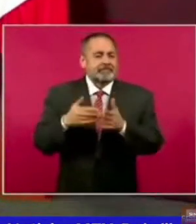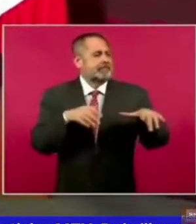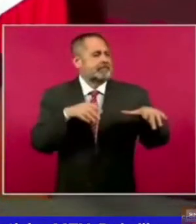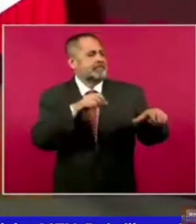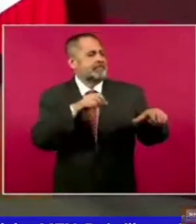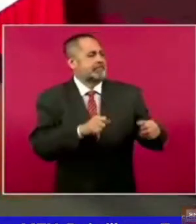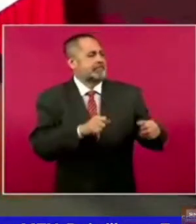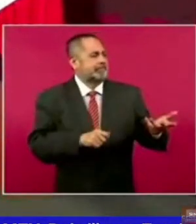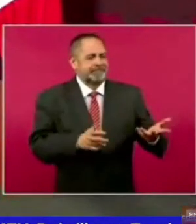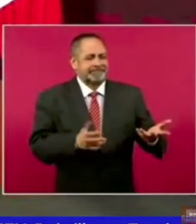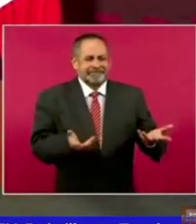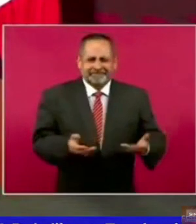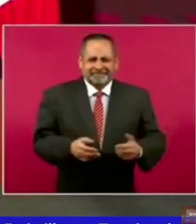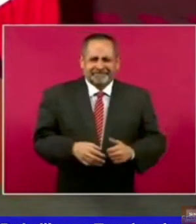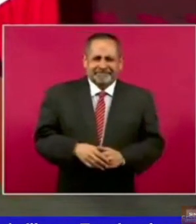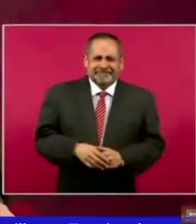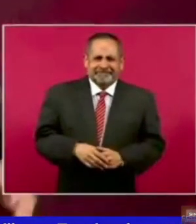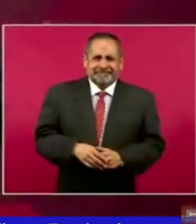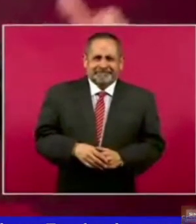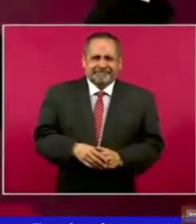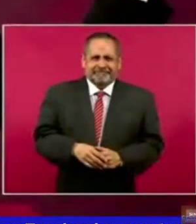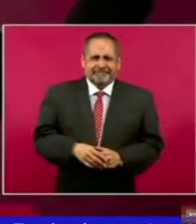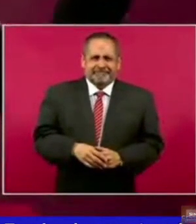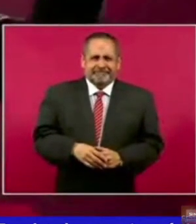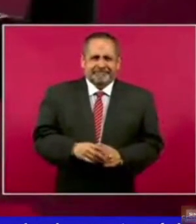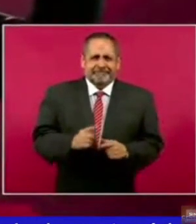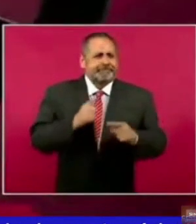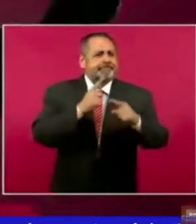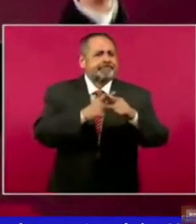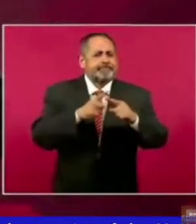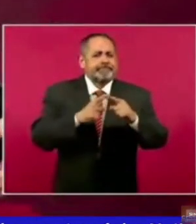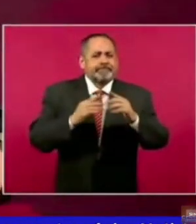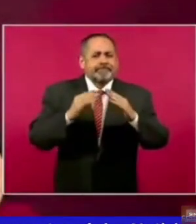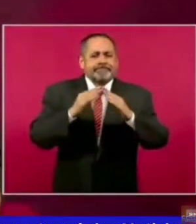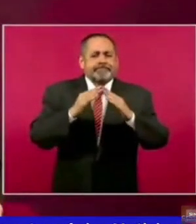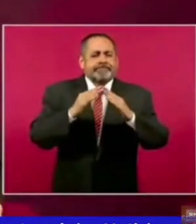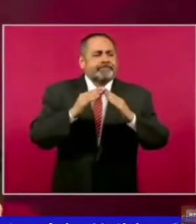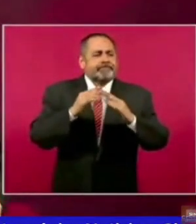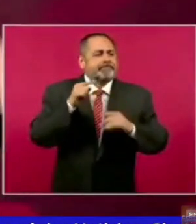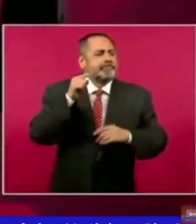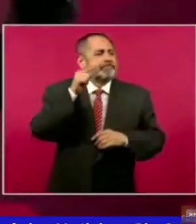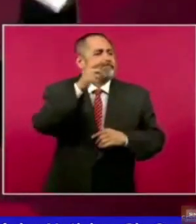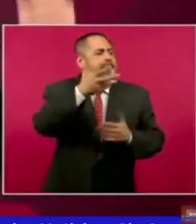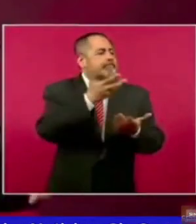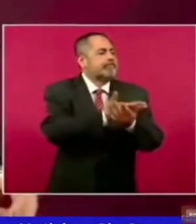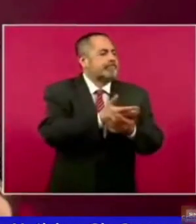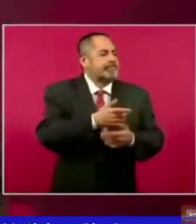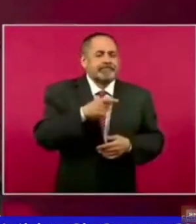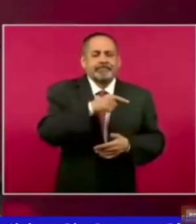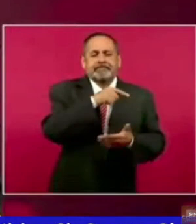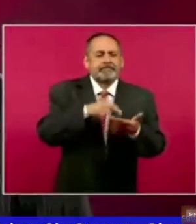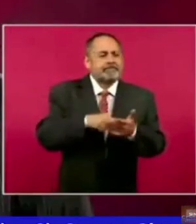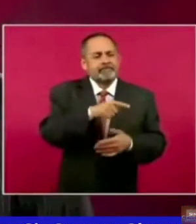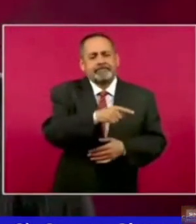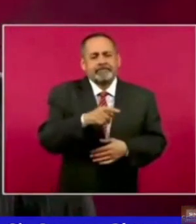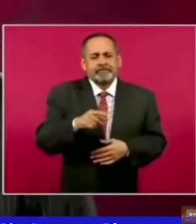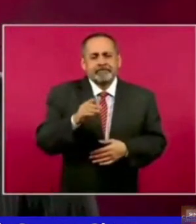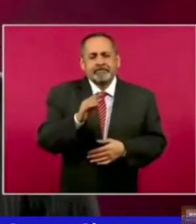de pesos, más casas de descanso en Valle de Bravo,